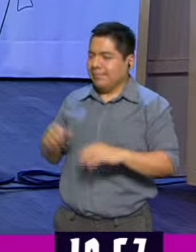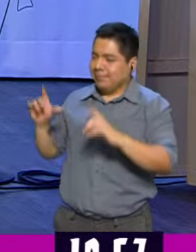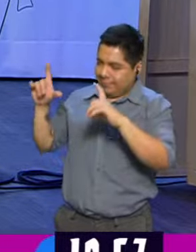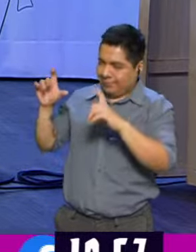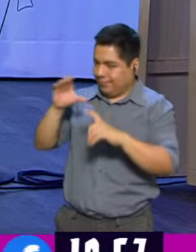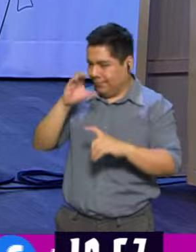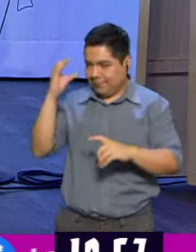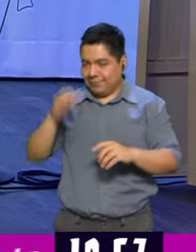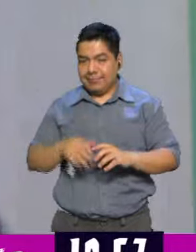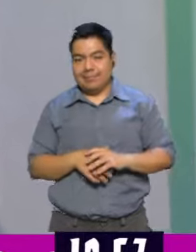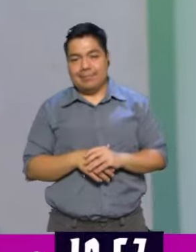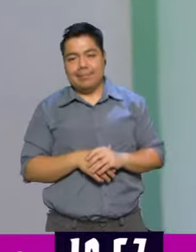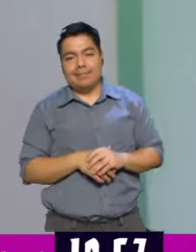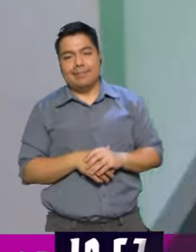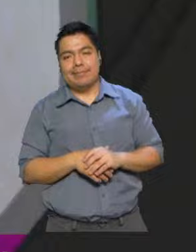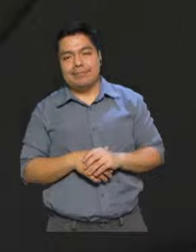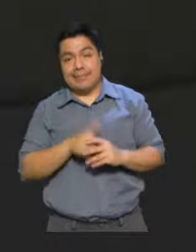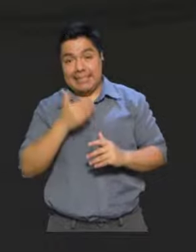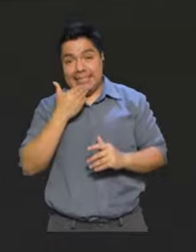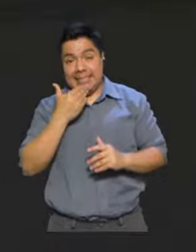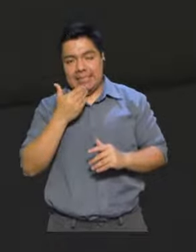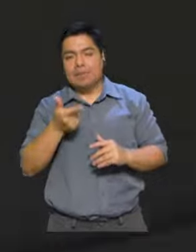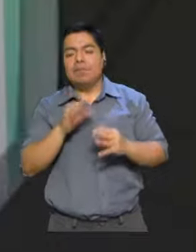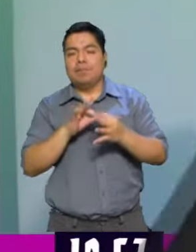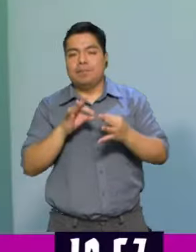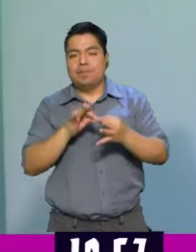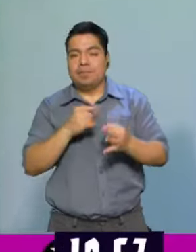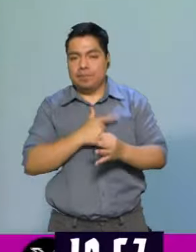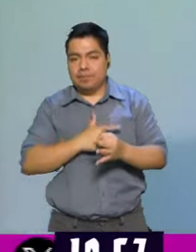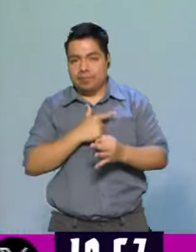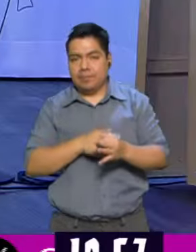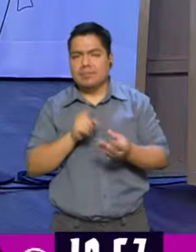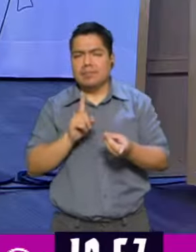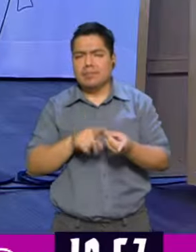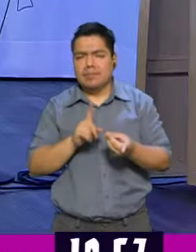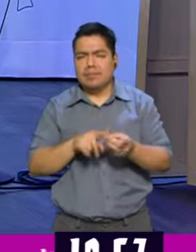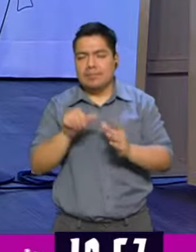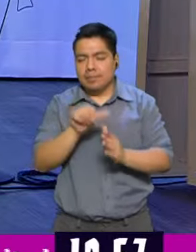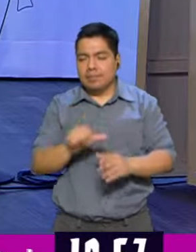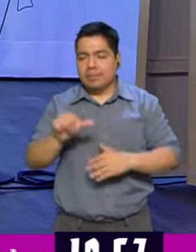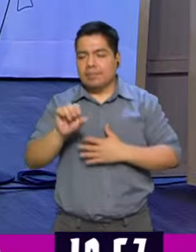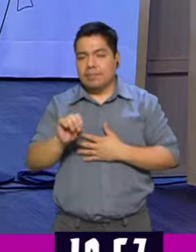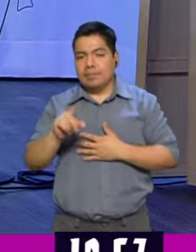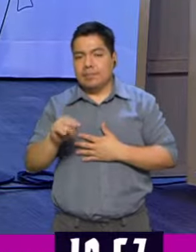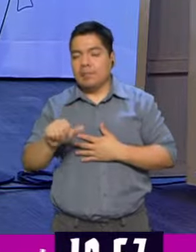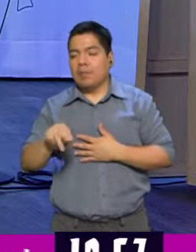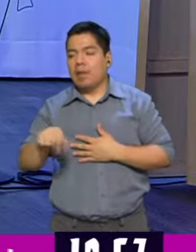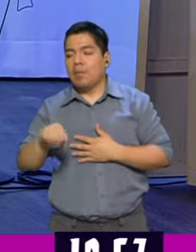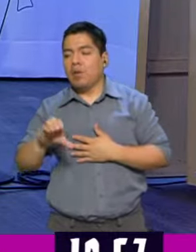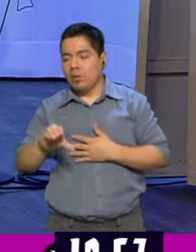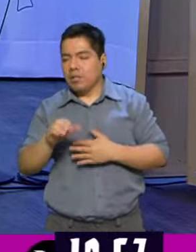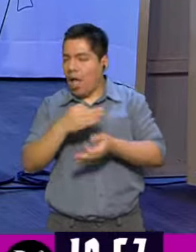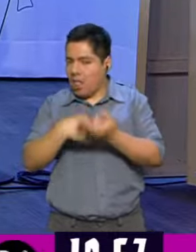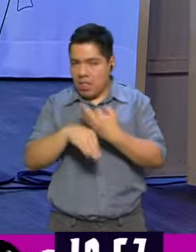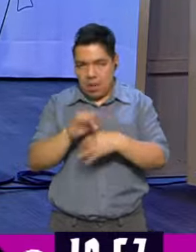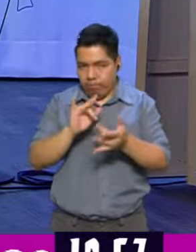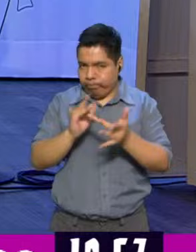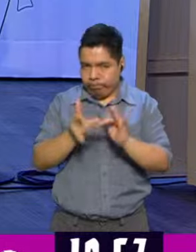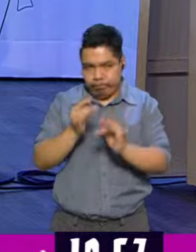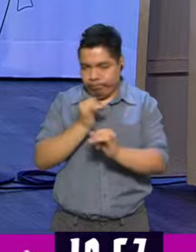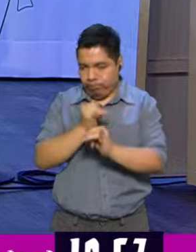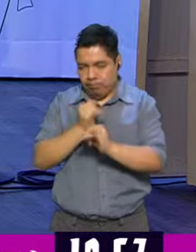está. Bueno, y yo les cuento que a mí me pueden encontrar como @soydaimusic en todas las redes sociales.